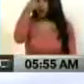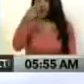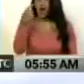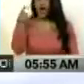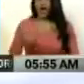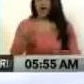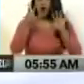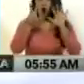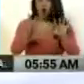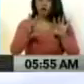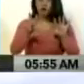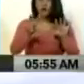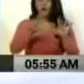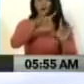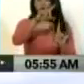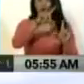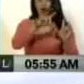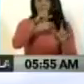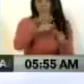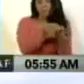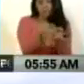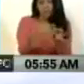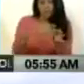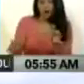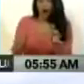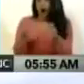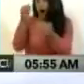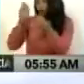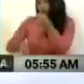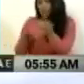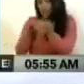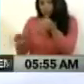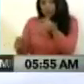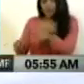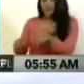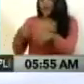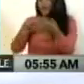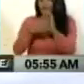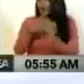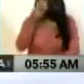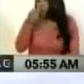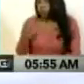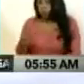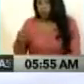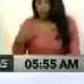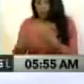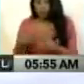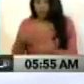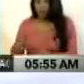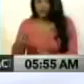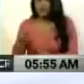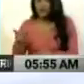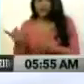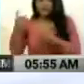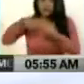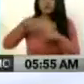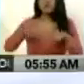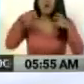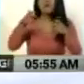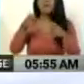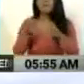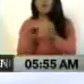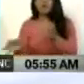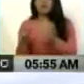son ocho provincias en su momento, la última fue Guayana, estás desconociendo inclusive lo que era la incorporación al Estado venezolano de una nueva